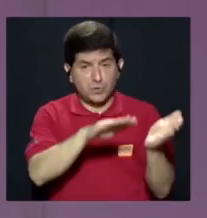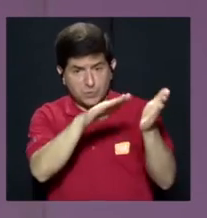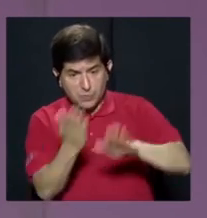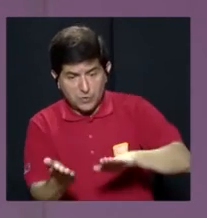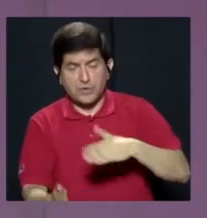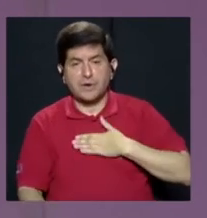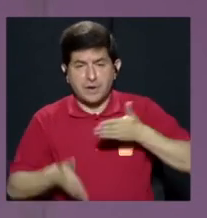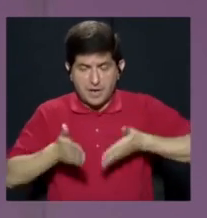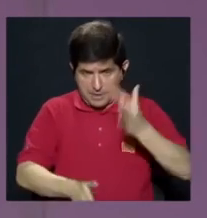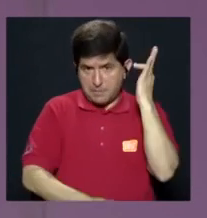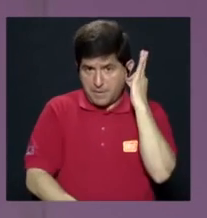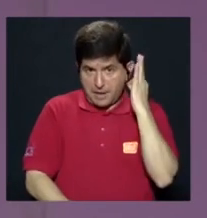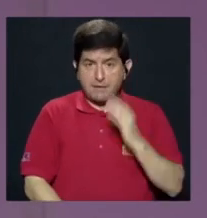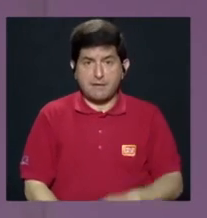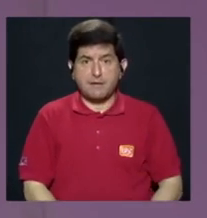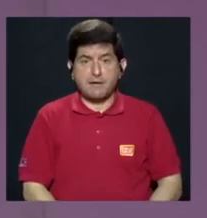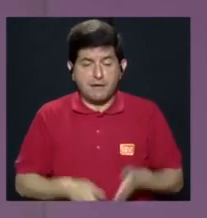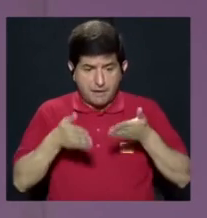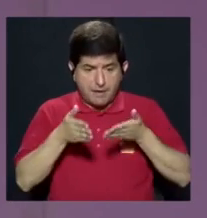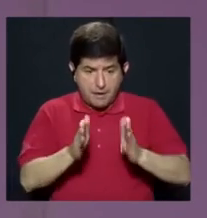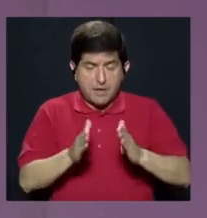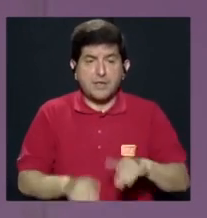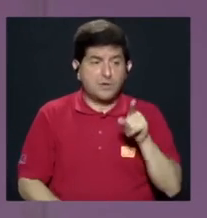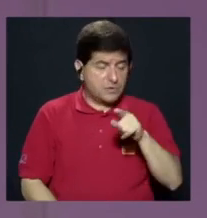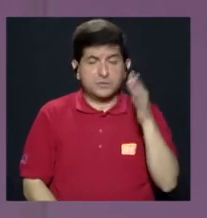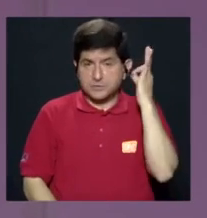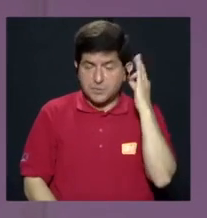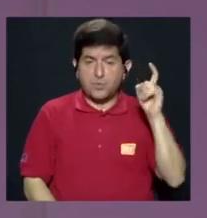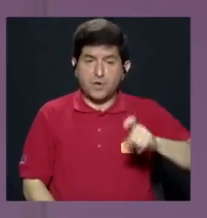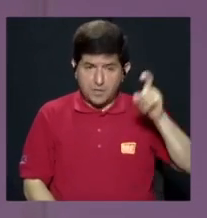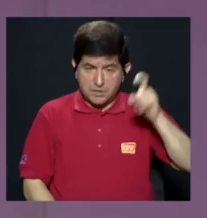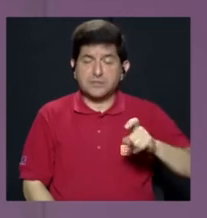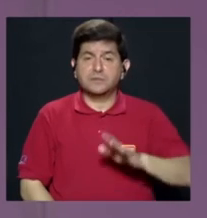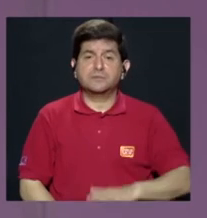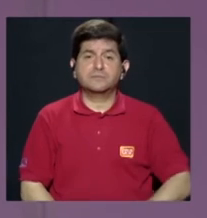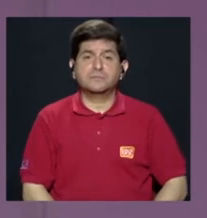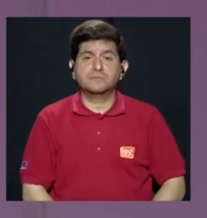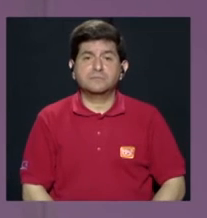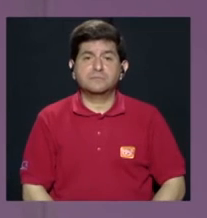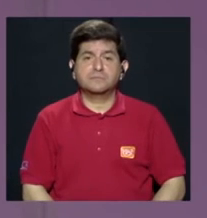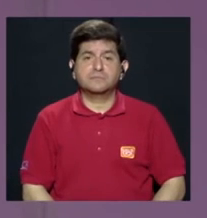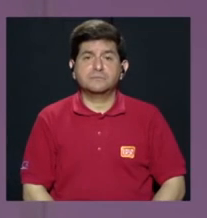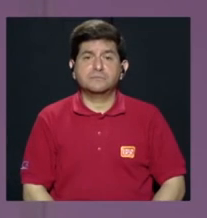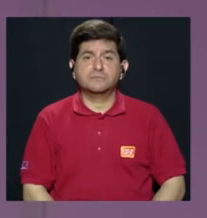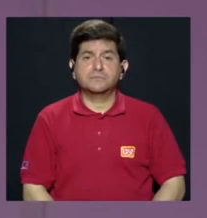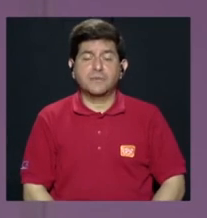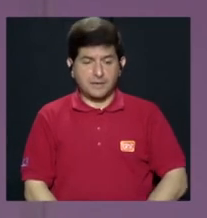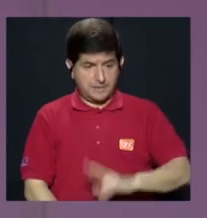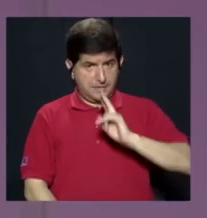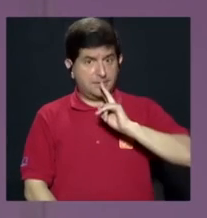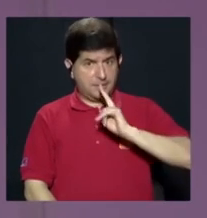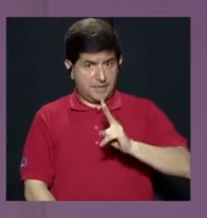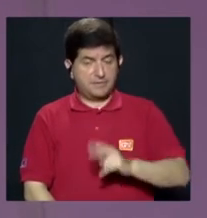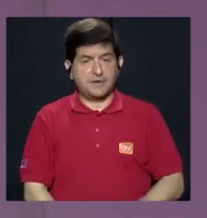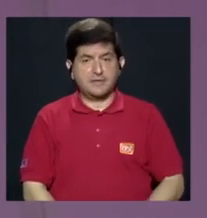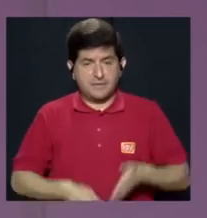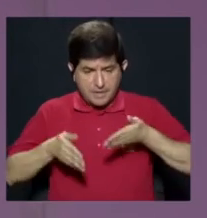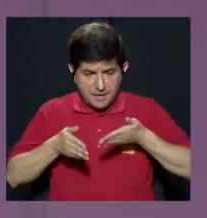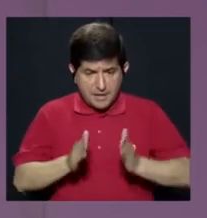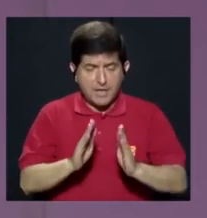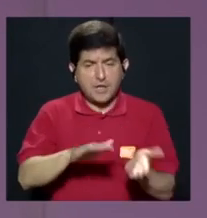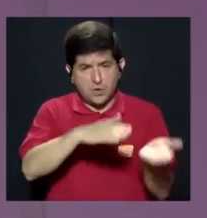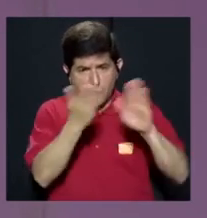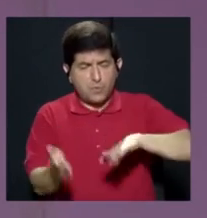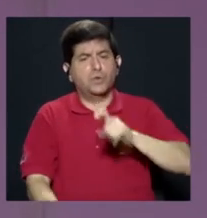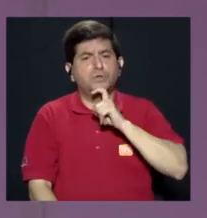de mi hija la que murió, son los hijos de estas mujeres que nos están ocupando muchísimo. Porque la verdad es que perder un hijo ya es